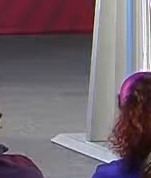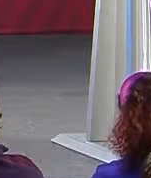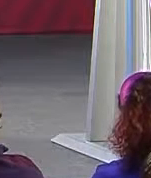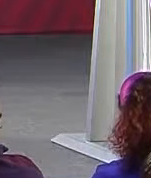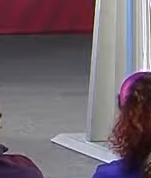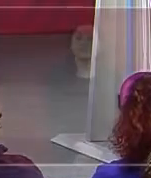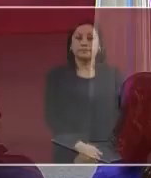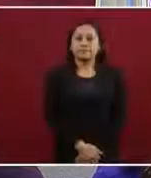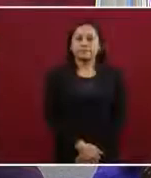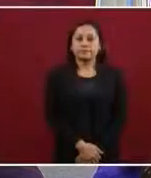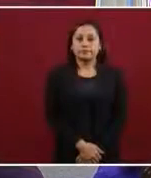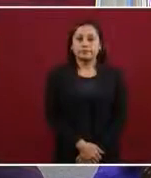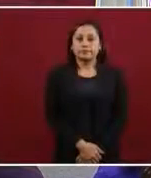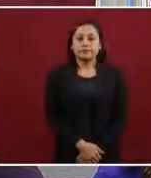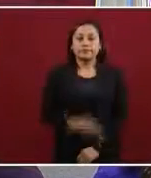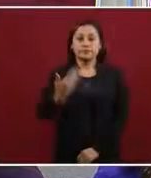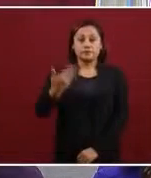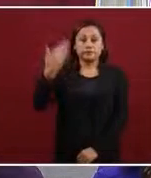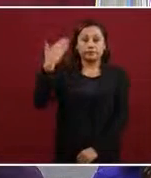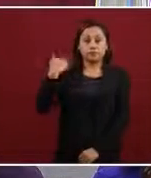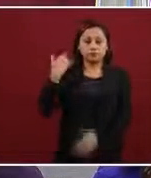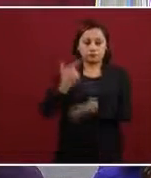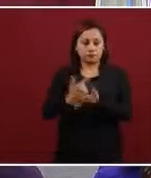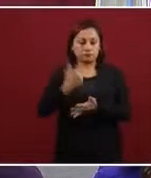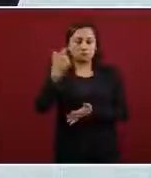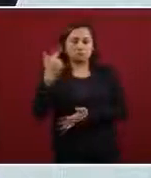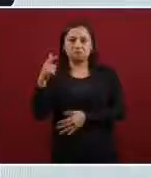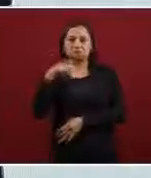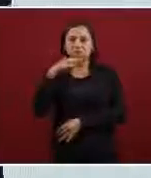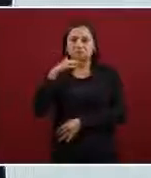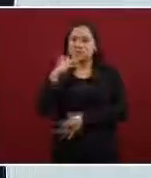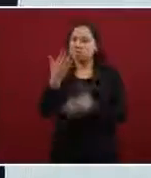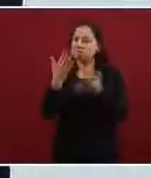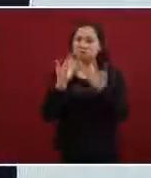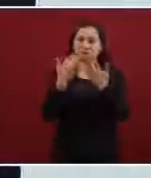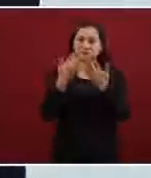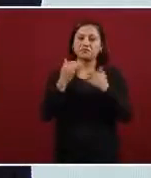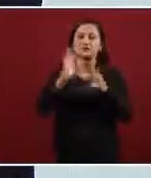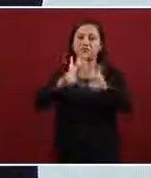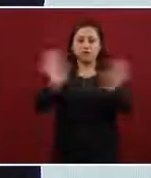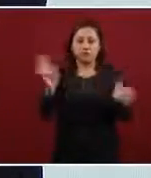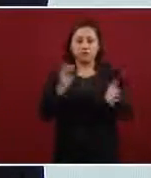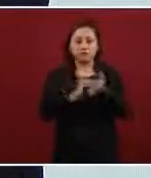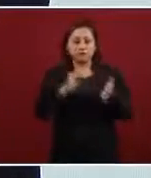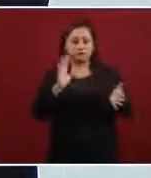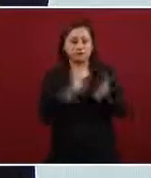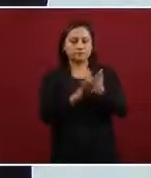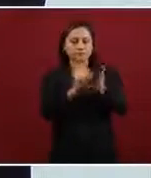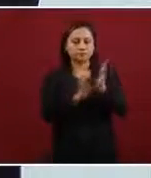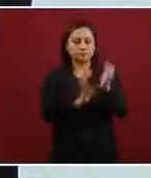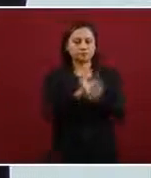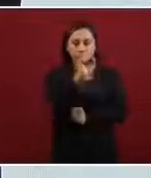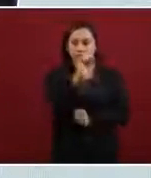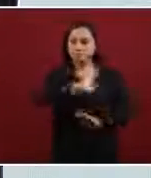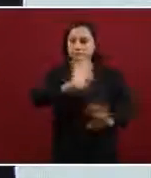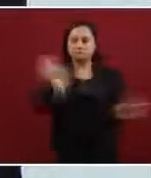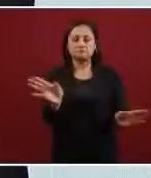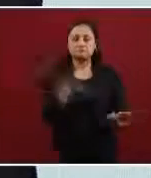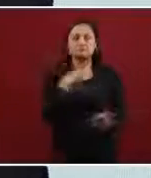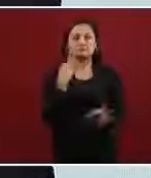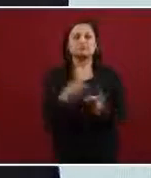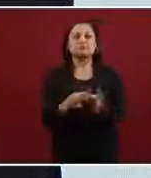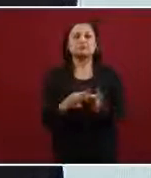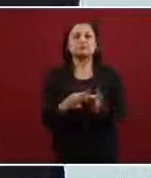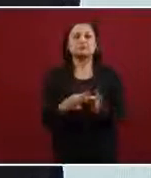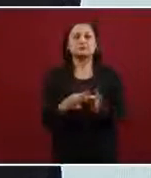que no era delito grave. Ya está en la Constitución establecido. Y queremos